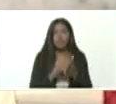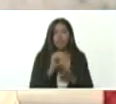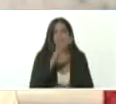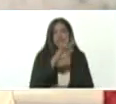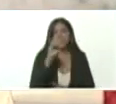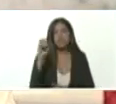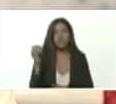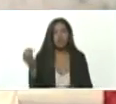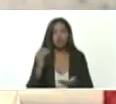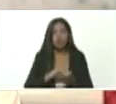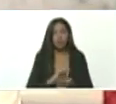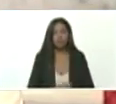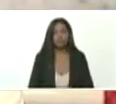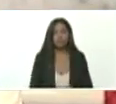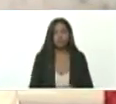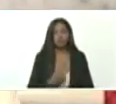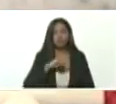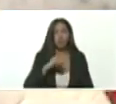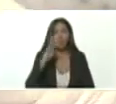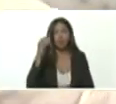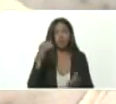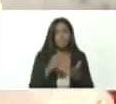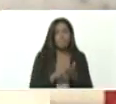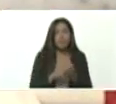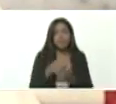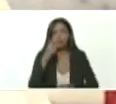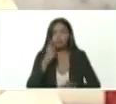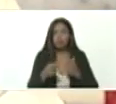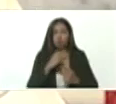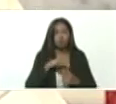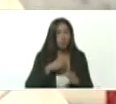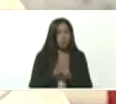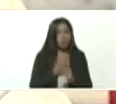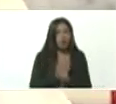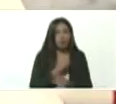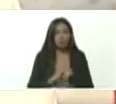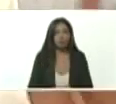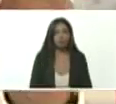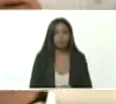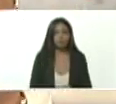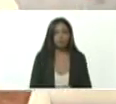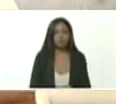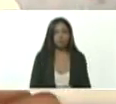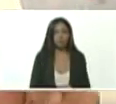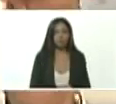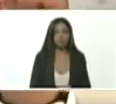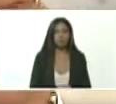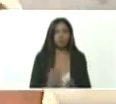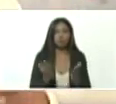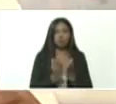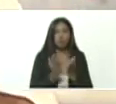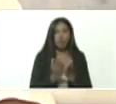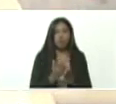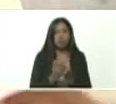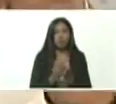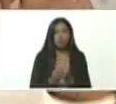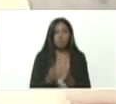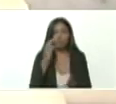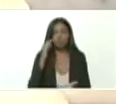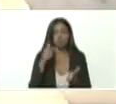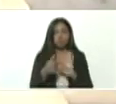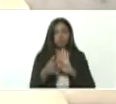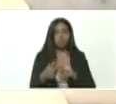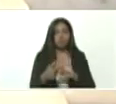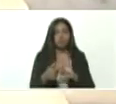5.500. Nosotros tenemos 4.000 y pico que estamos trabajando para estudiante que nos aparezca fuera